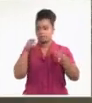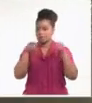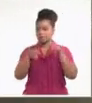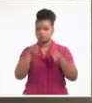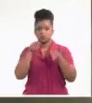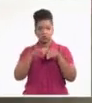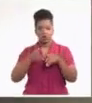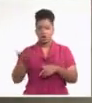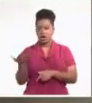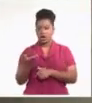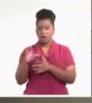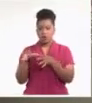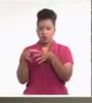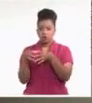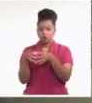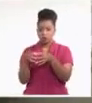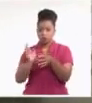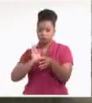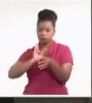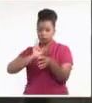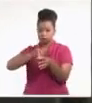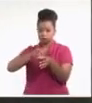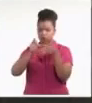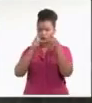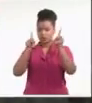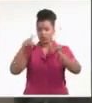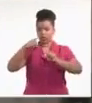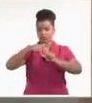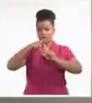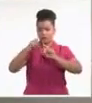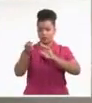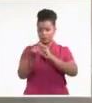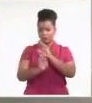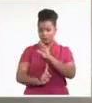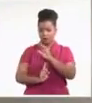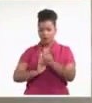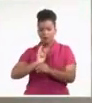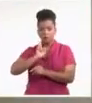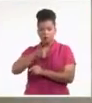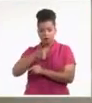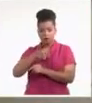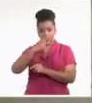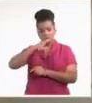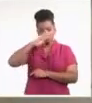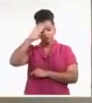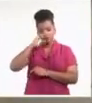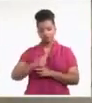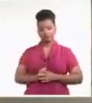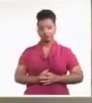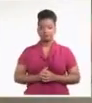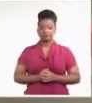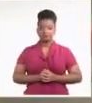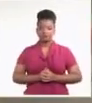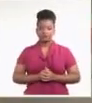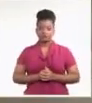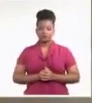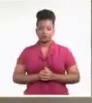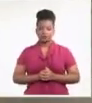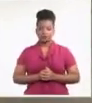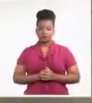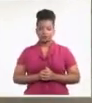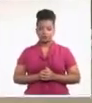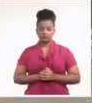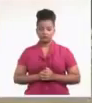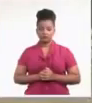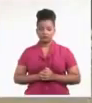de una brigada de expertos, de técnicos de la Comisión Federal de Electricidad, que es el organismo